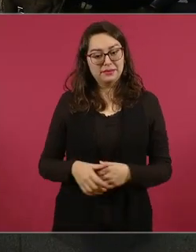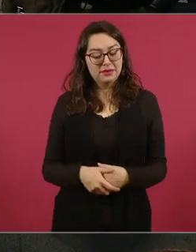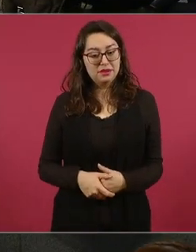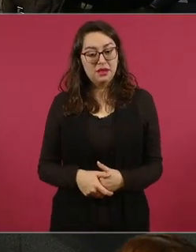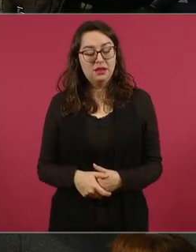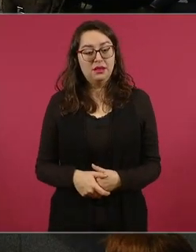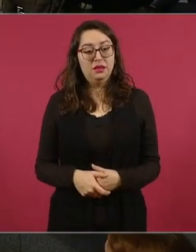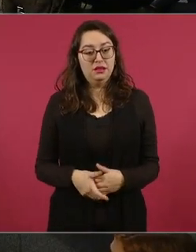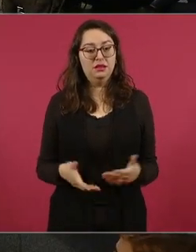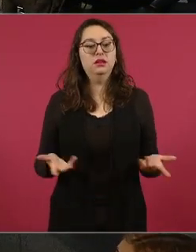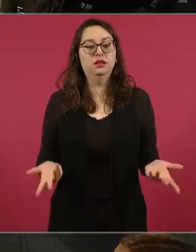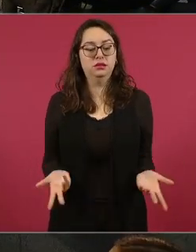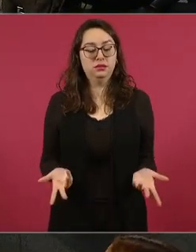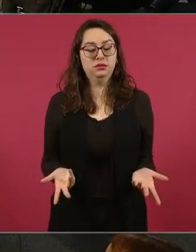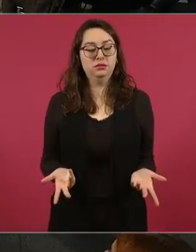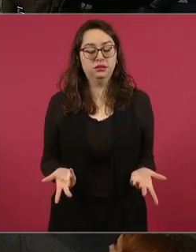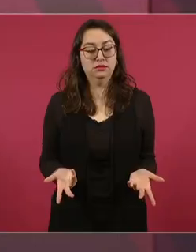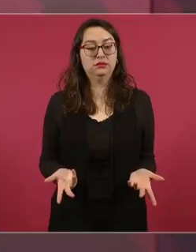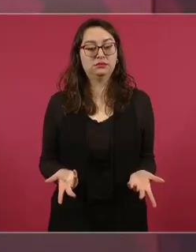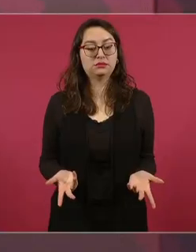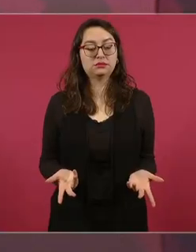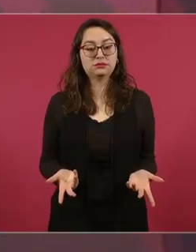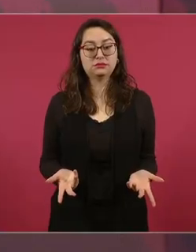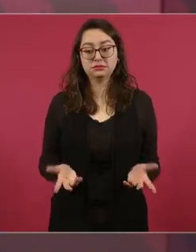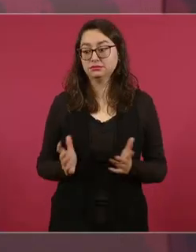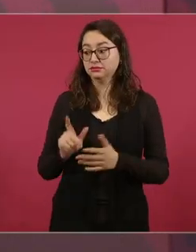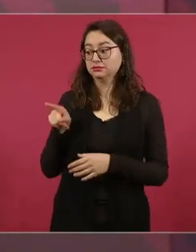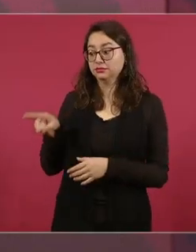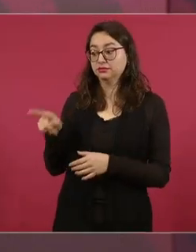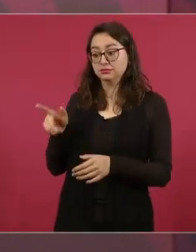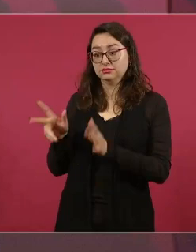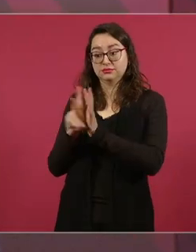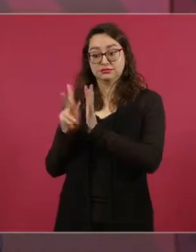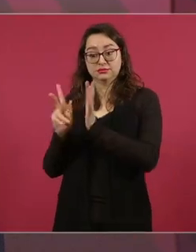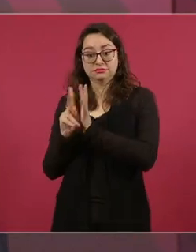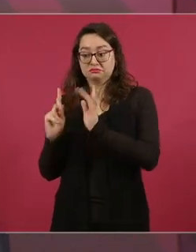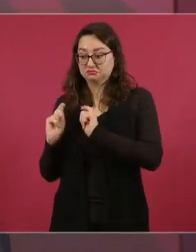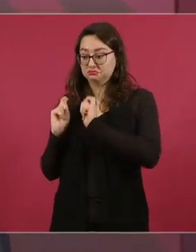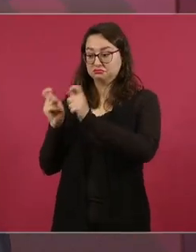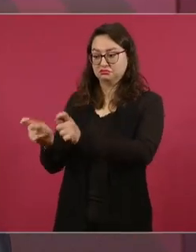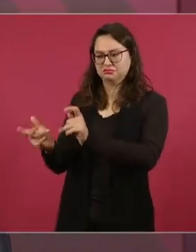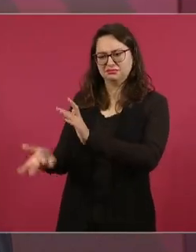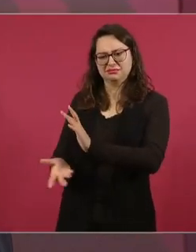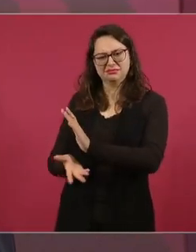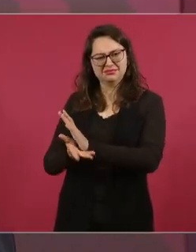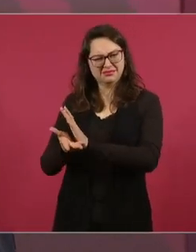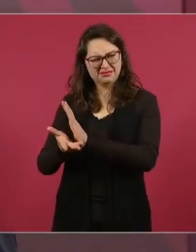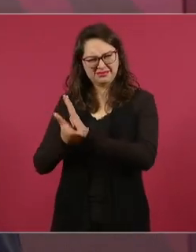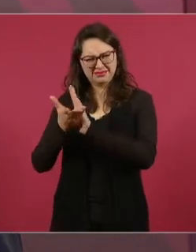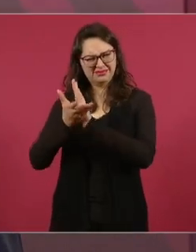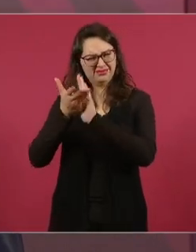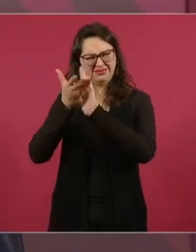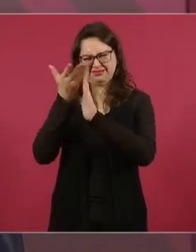Bueno, ya le tenían dado el contrato. Pero aparte,